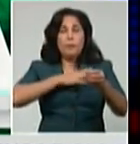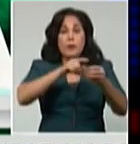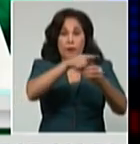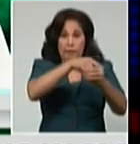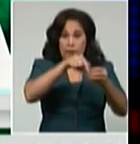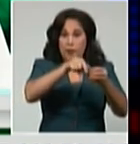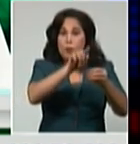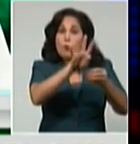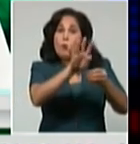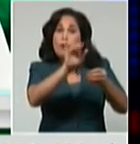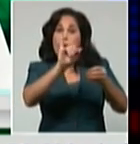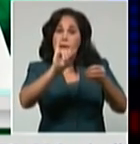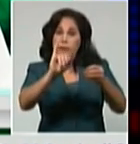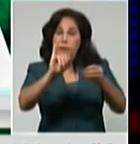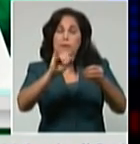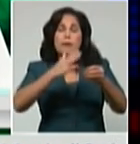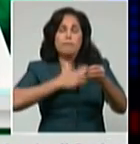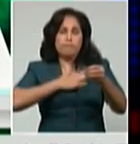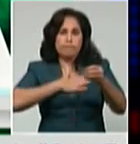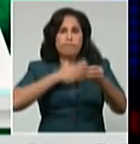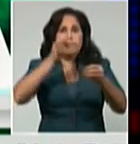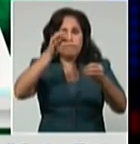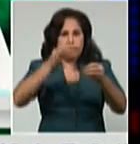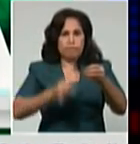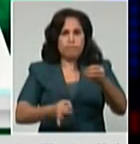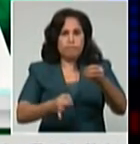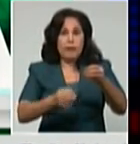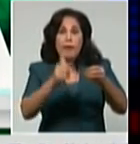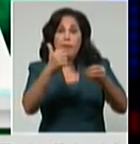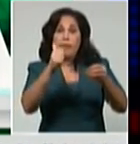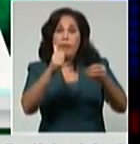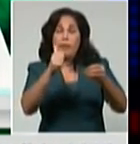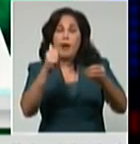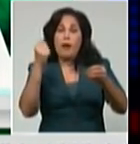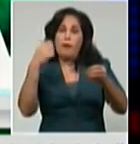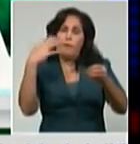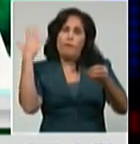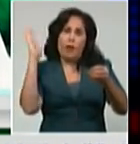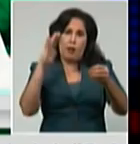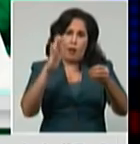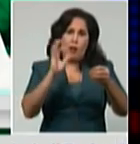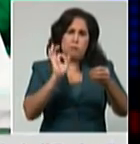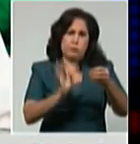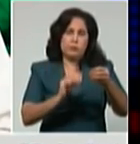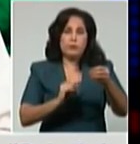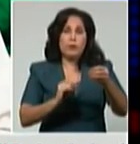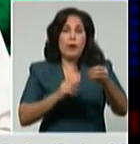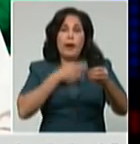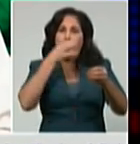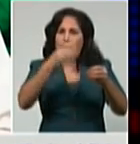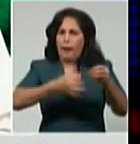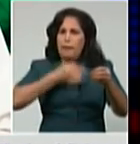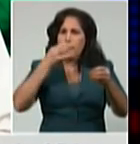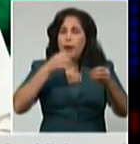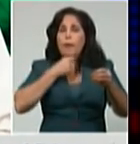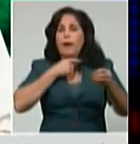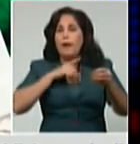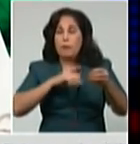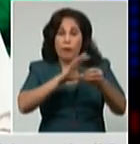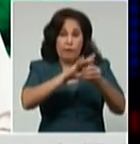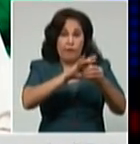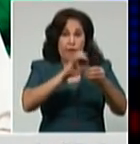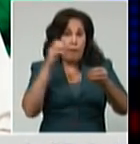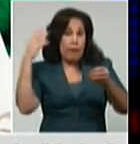46 son autóctonos y 10 son importados, que como siempre explicamos, y ya nuestra